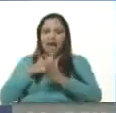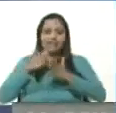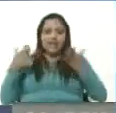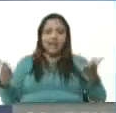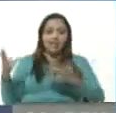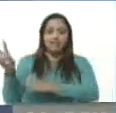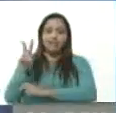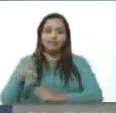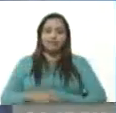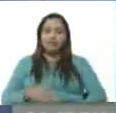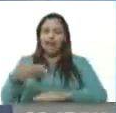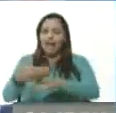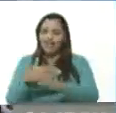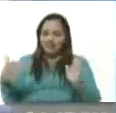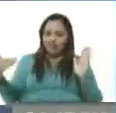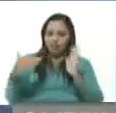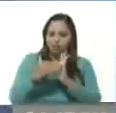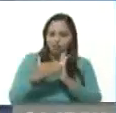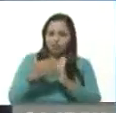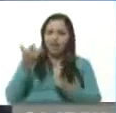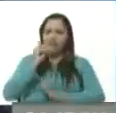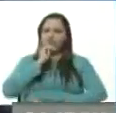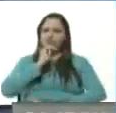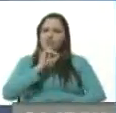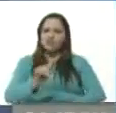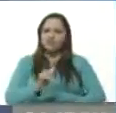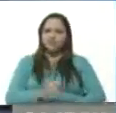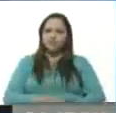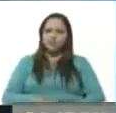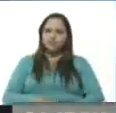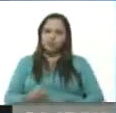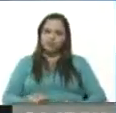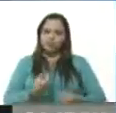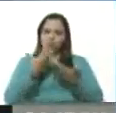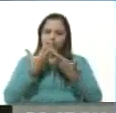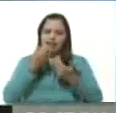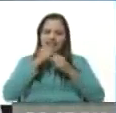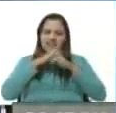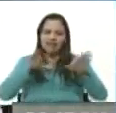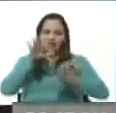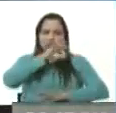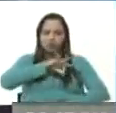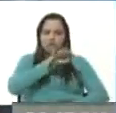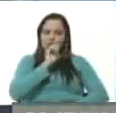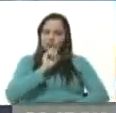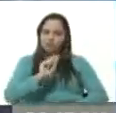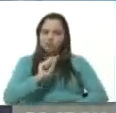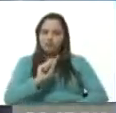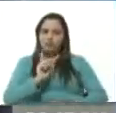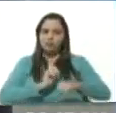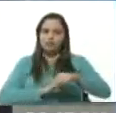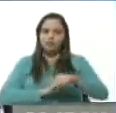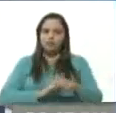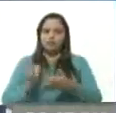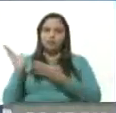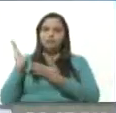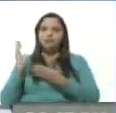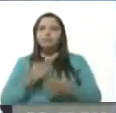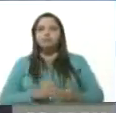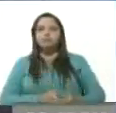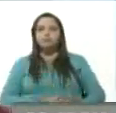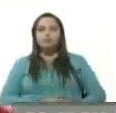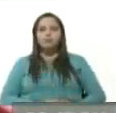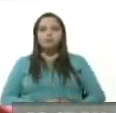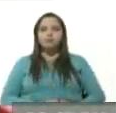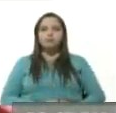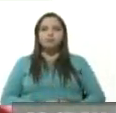Alexander, antes de irme al corte, tenemos una información que ha surgido en redes sociales, una información de último minuto, la ponemos allí en pantalla, la publica el ministro del